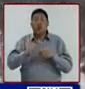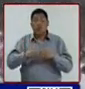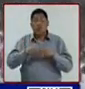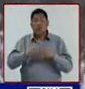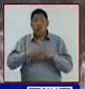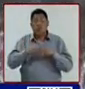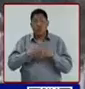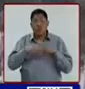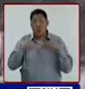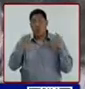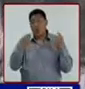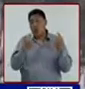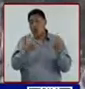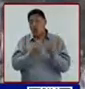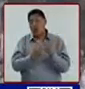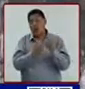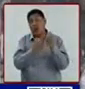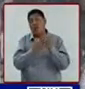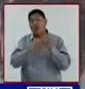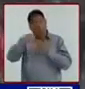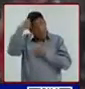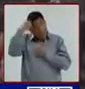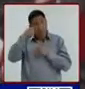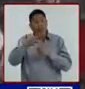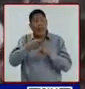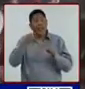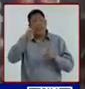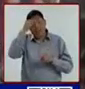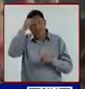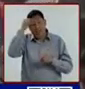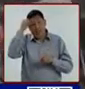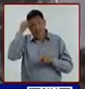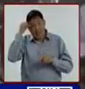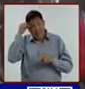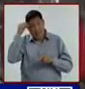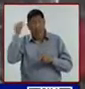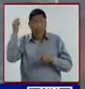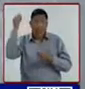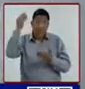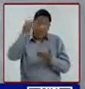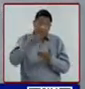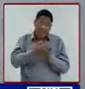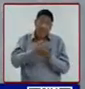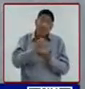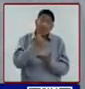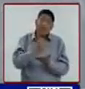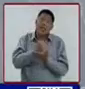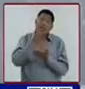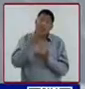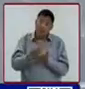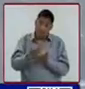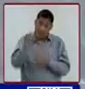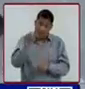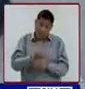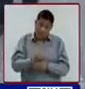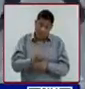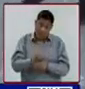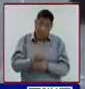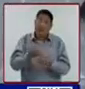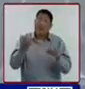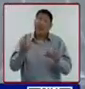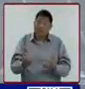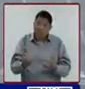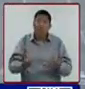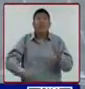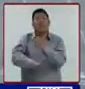afín al movimiento al socialismo. Partirá desde La Ceja y culminará en este punto, Plaza San Francisco. El motivo, defender al